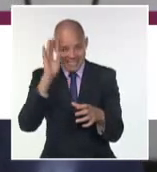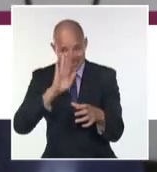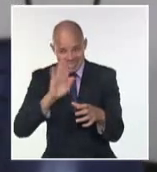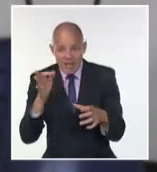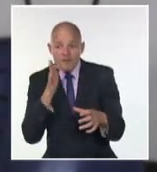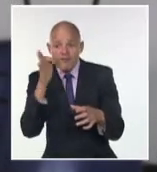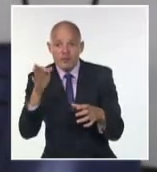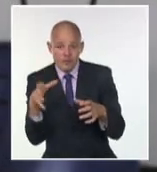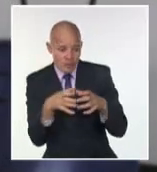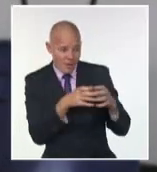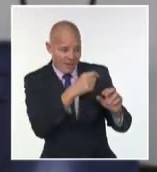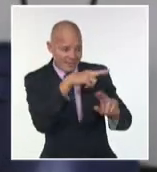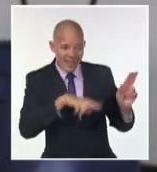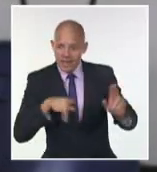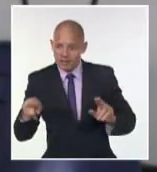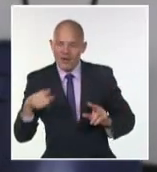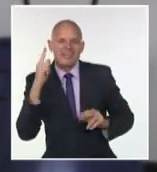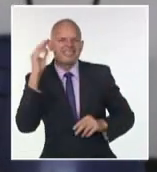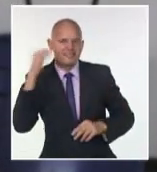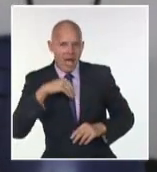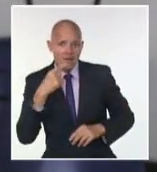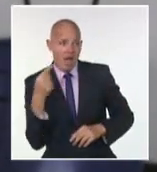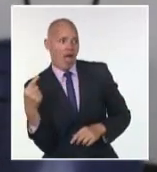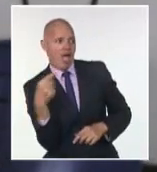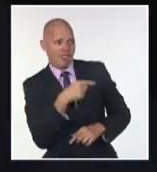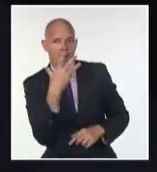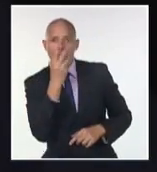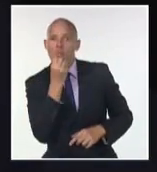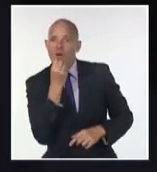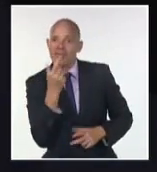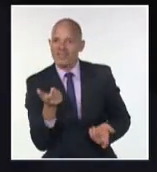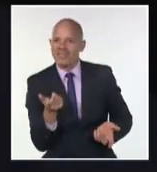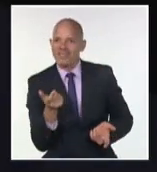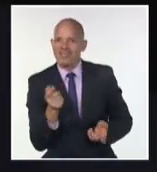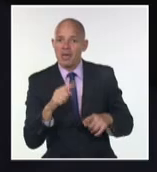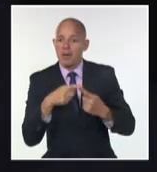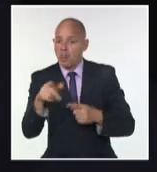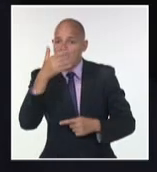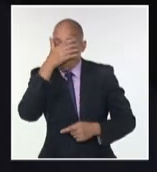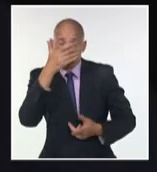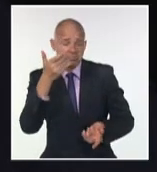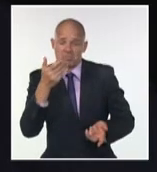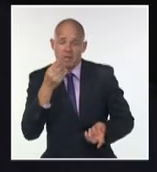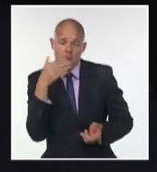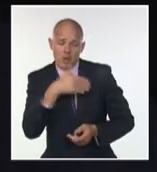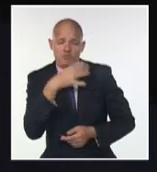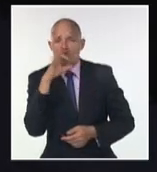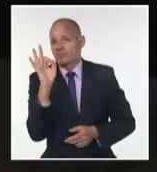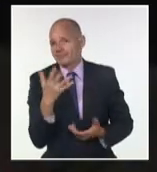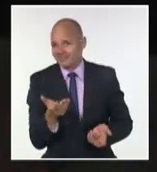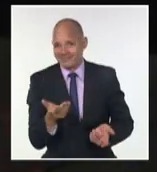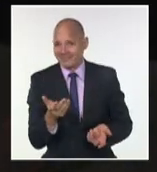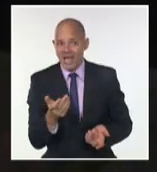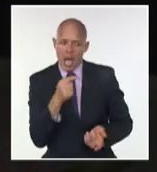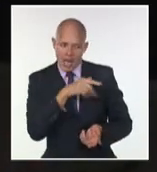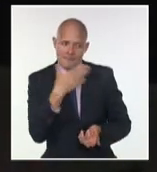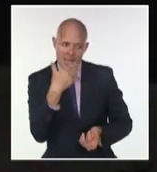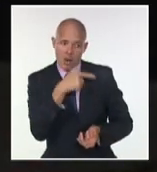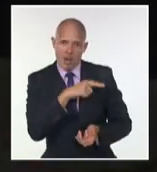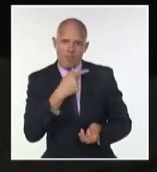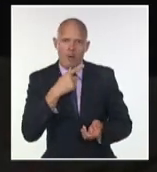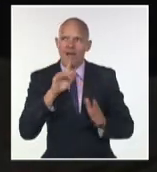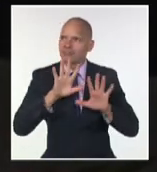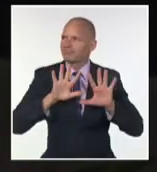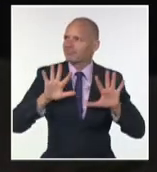muy importante. O sea, lógicamente tienen más capacidad, tienen otras condiciones también acústicas, de espacio, visuales. Posterior a la pandemia